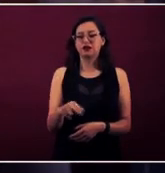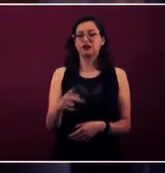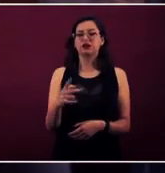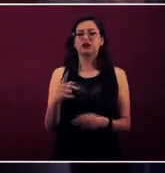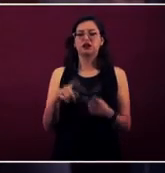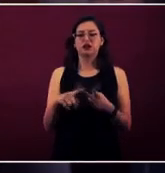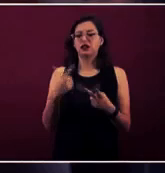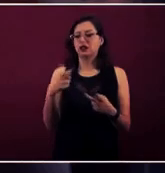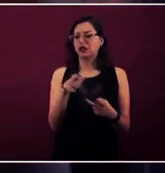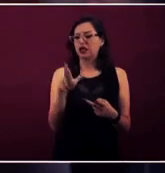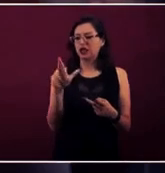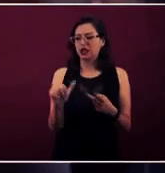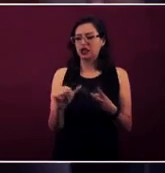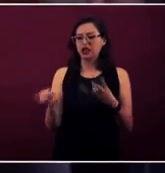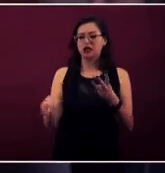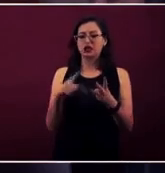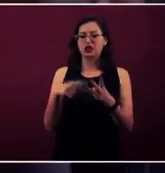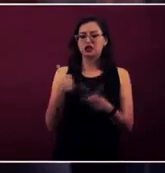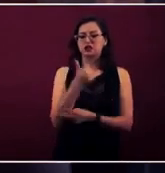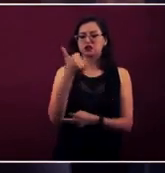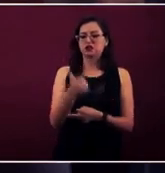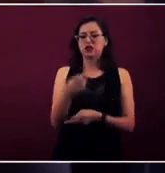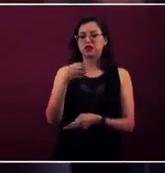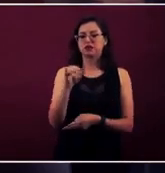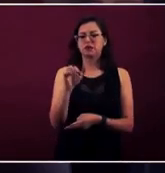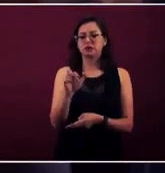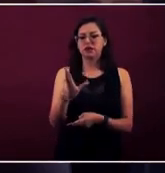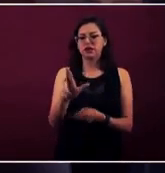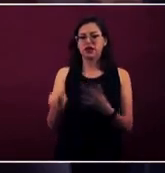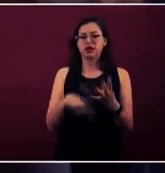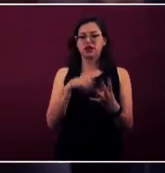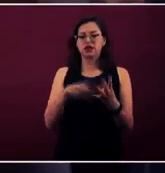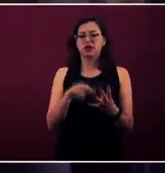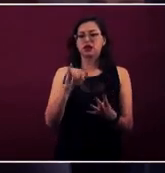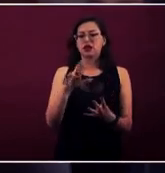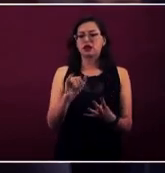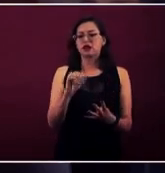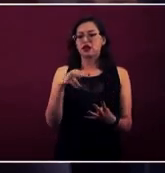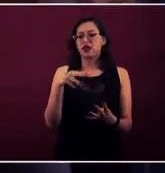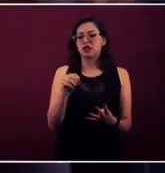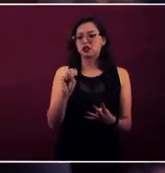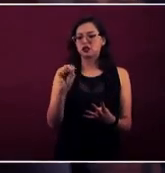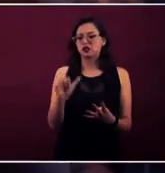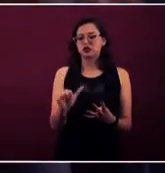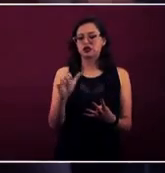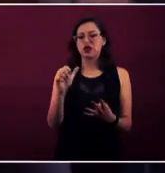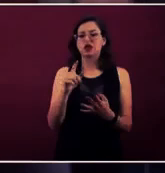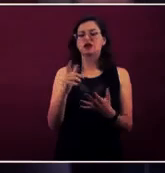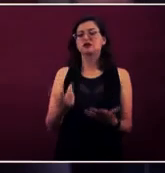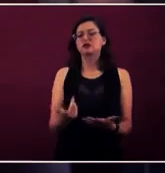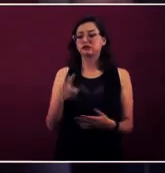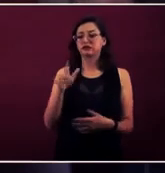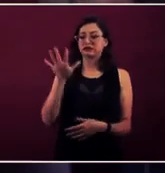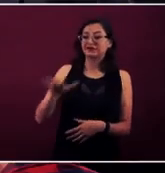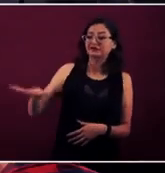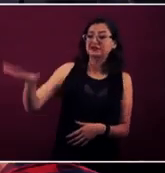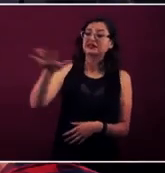Guerra, Ciudad Mier y Reynosa, y particularmente en esa parte de